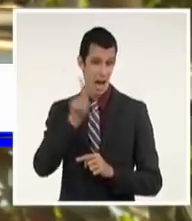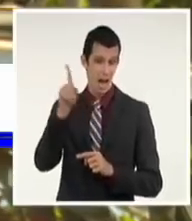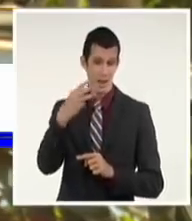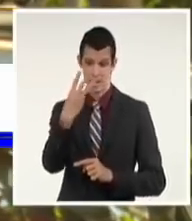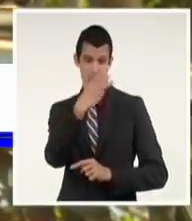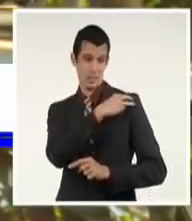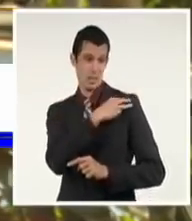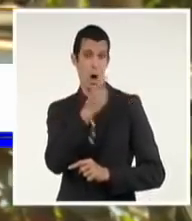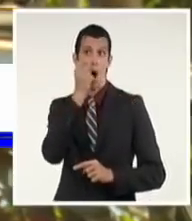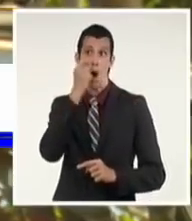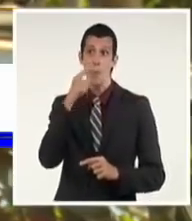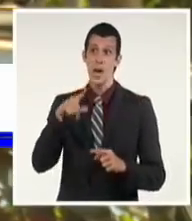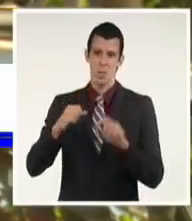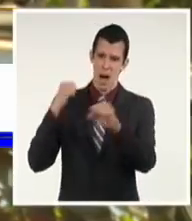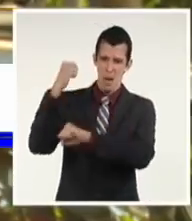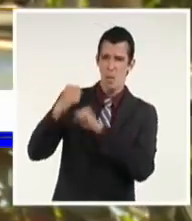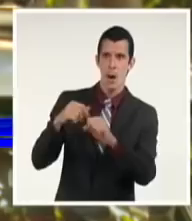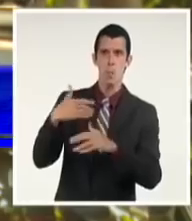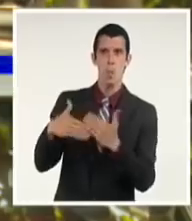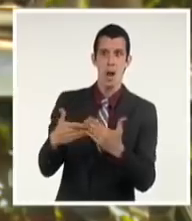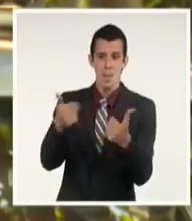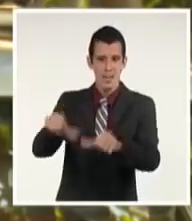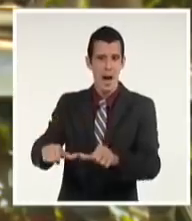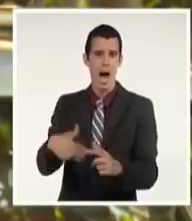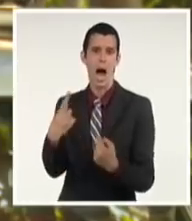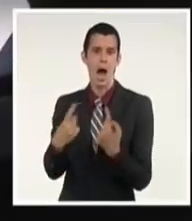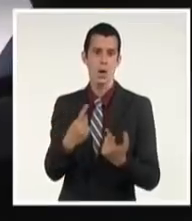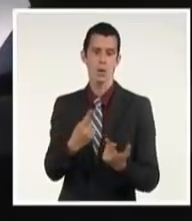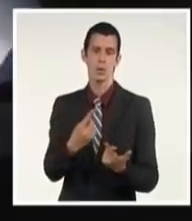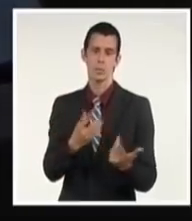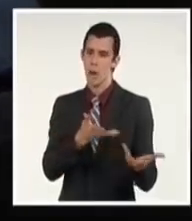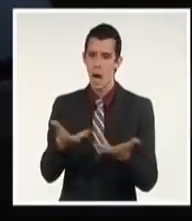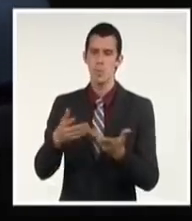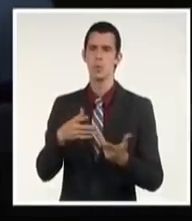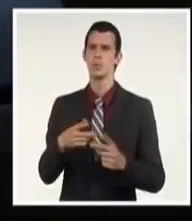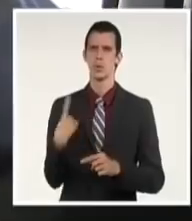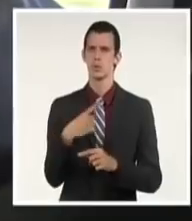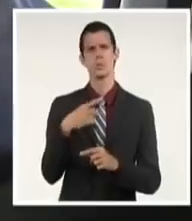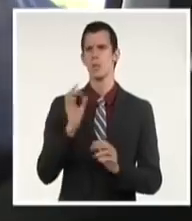le informamos a nuestro jefe respectivo y avanzamos al lugar.